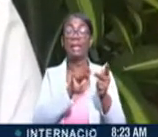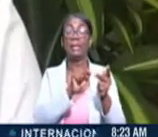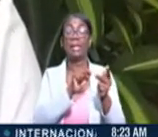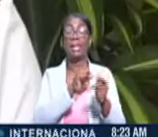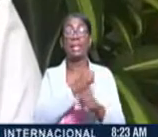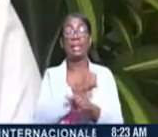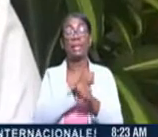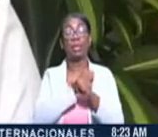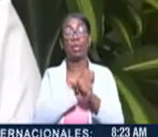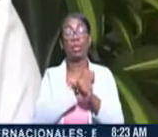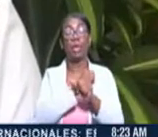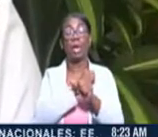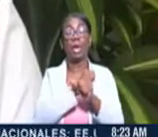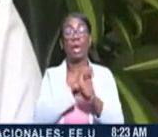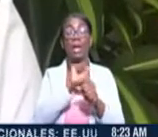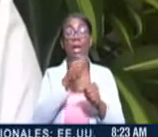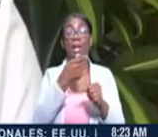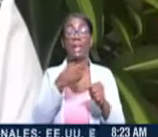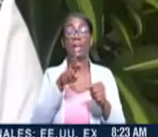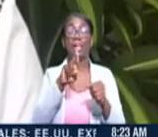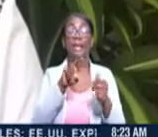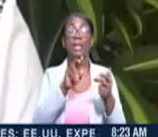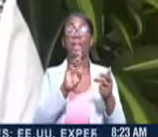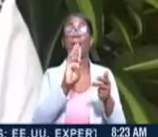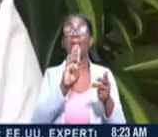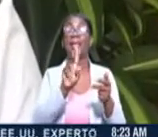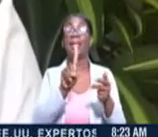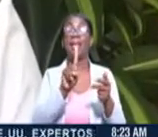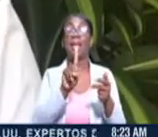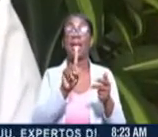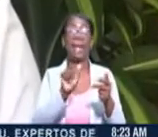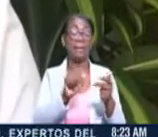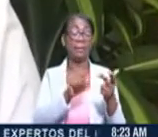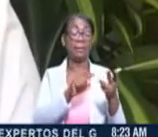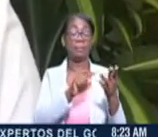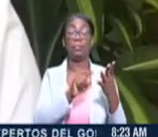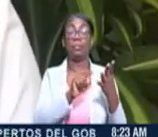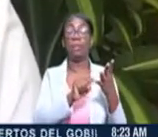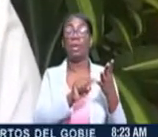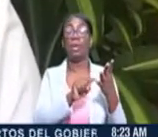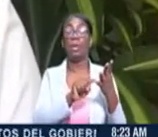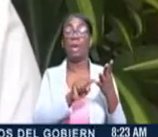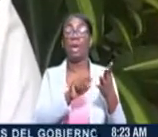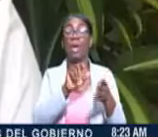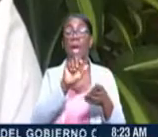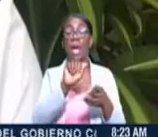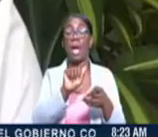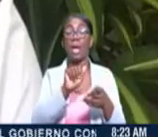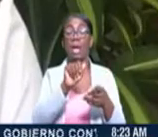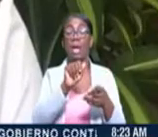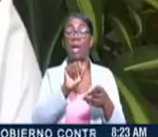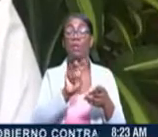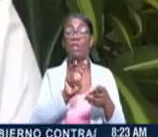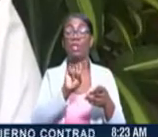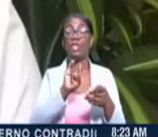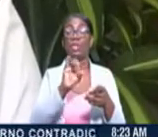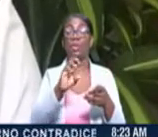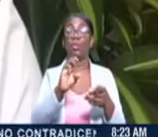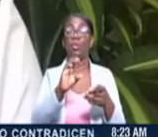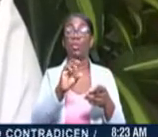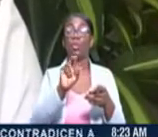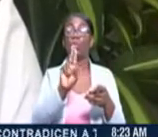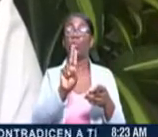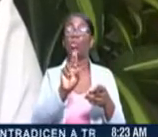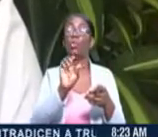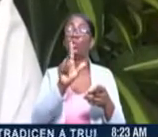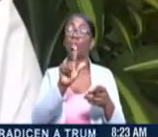y el BDA, está promoviendo mucho el tema de la acuicultura. La acuicultura es un negocio